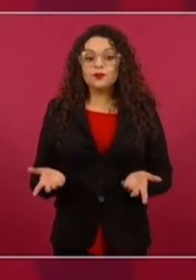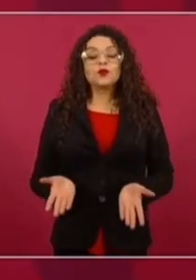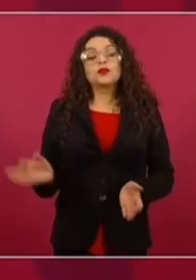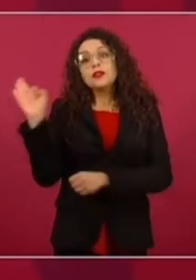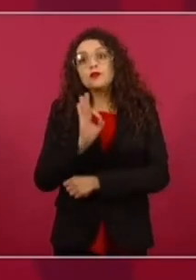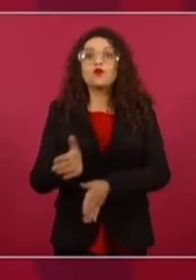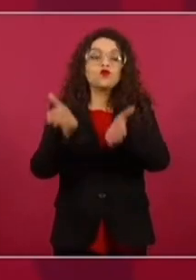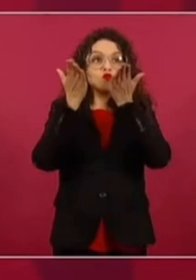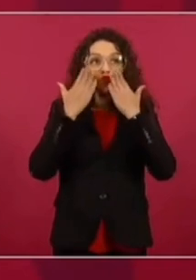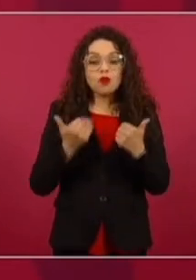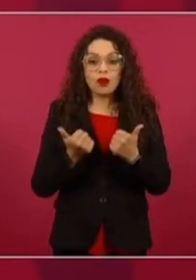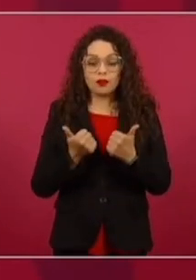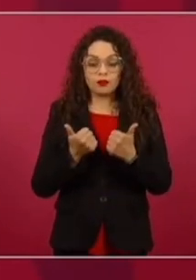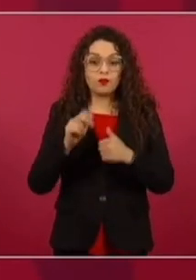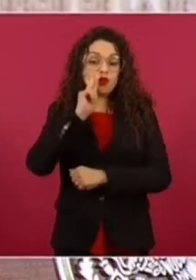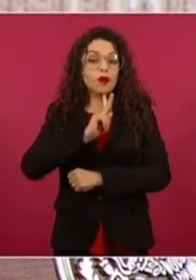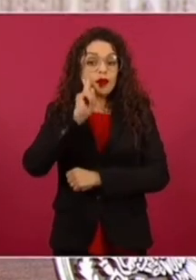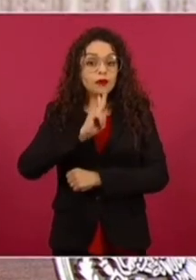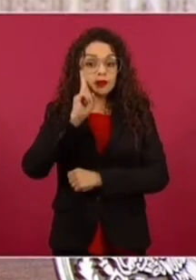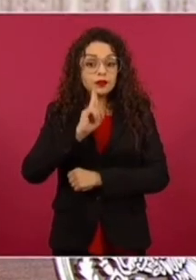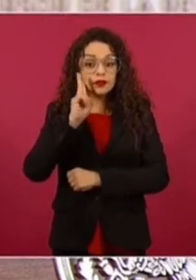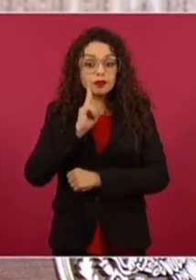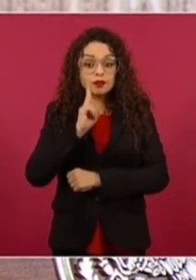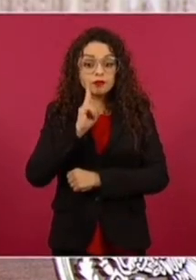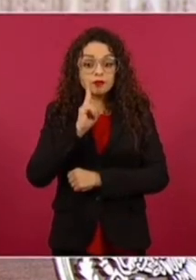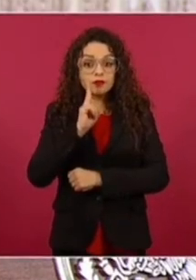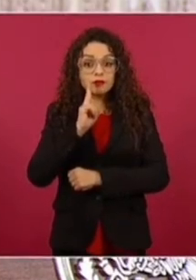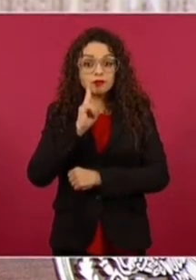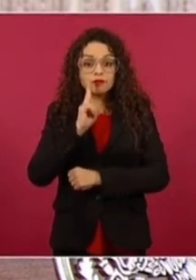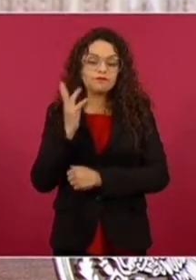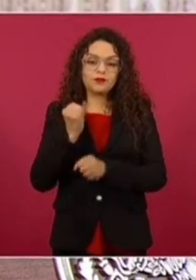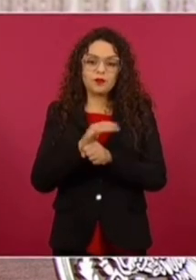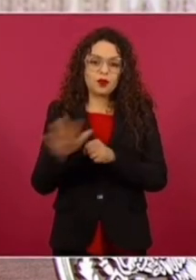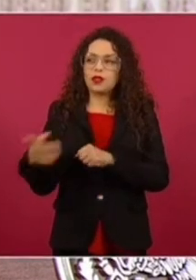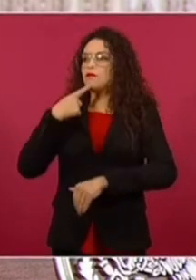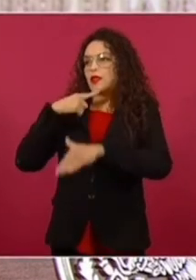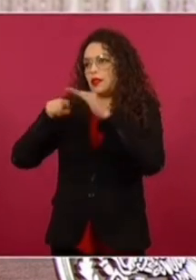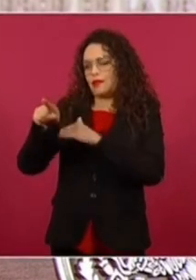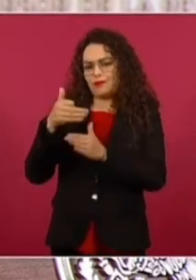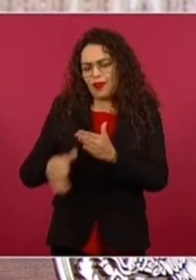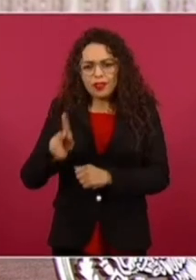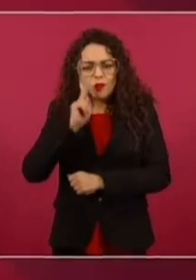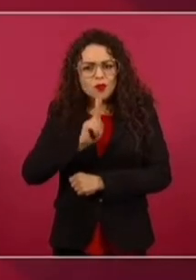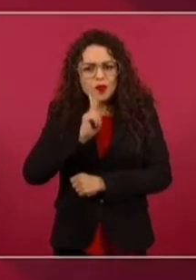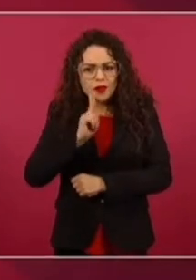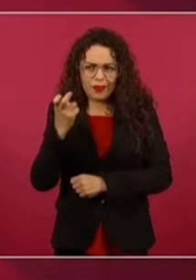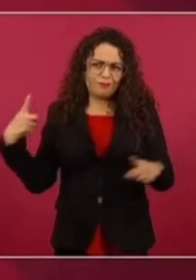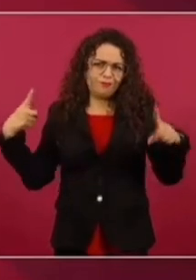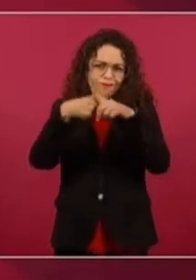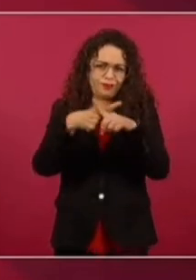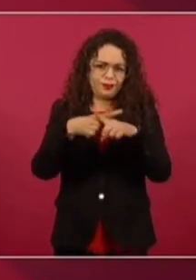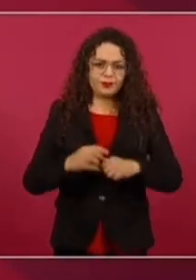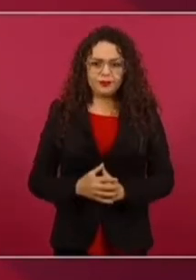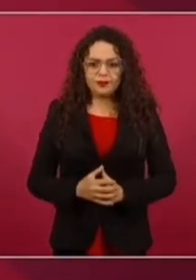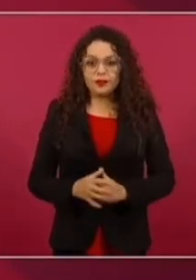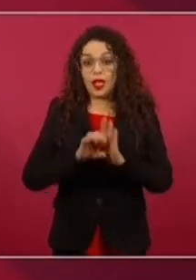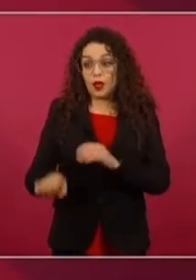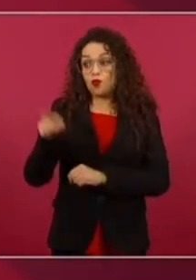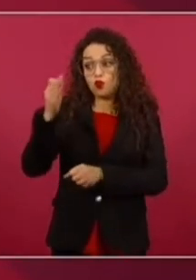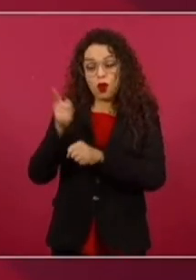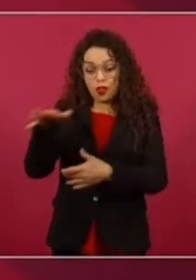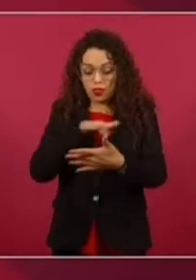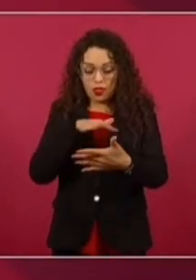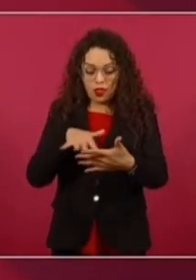no hay pruebas, no se pueden hacer estas denuncias, porque así como tú estás ¿sí? planteando las